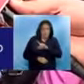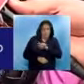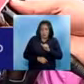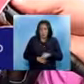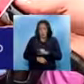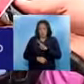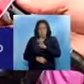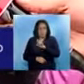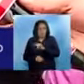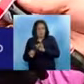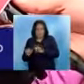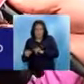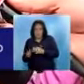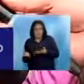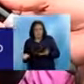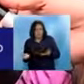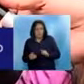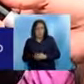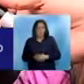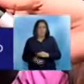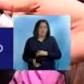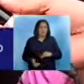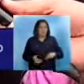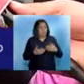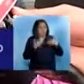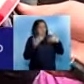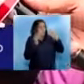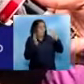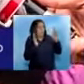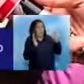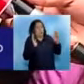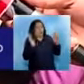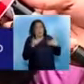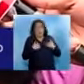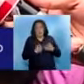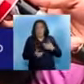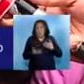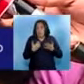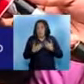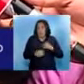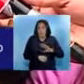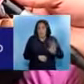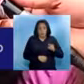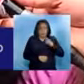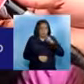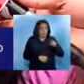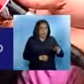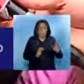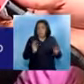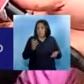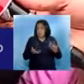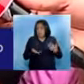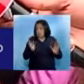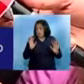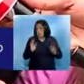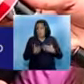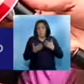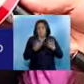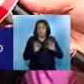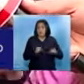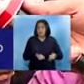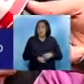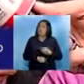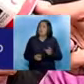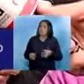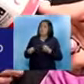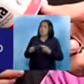Bustamante? ¿Se quedaría la ministra? Mire, yo no sé, yo no he conversado con ella, pero de repente conversaré. En todo